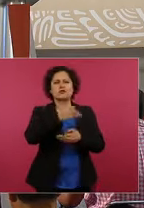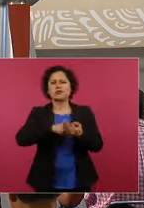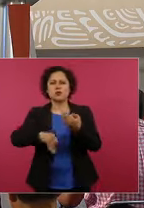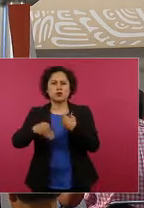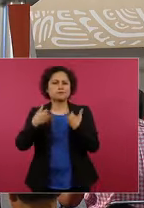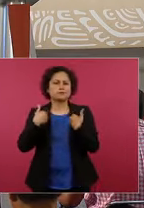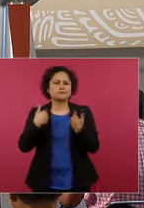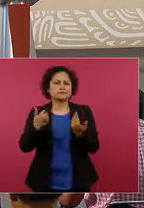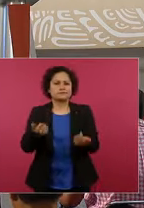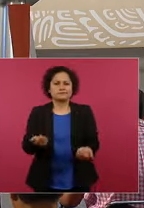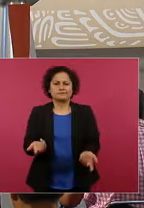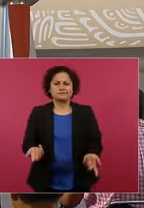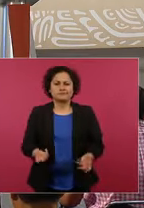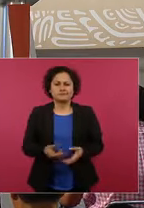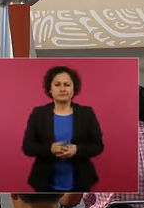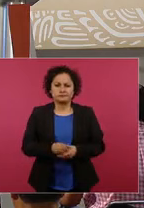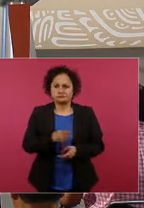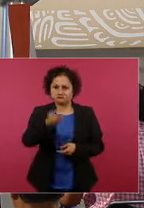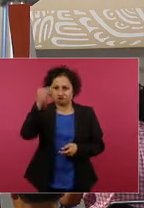no lo olviden.